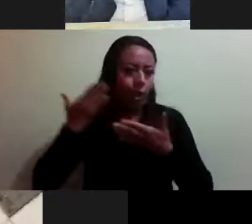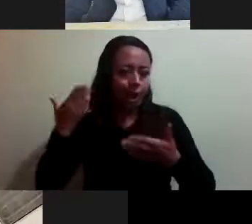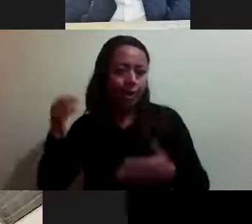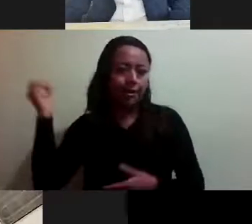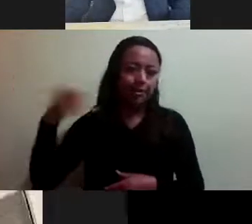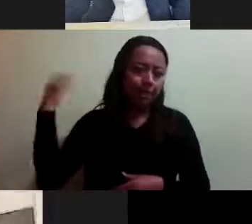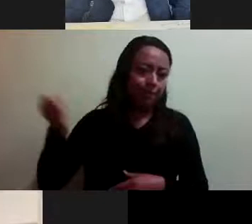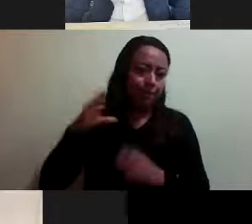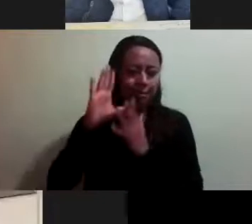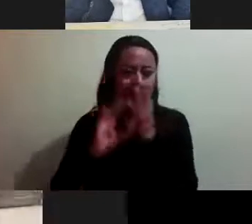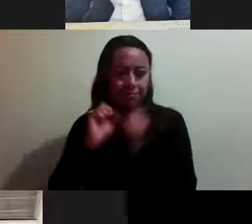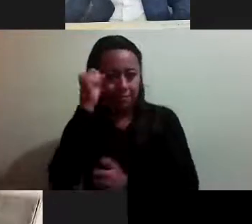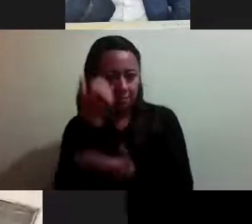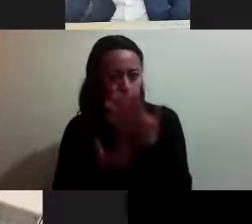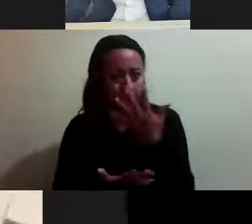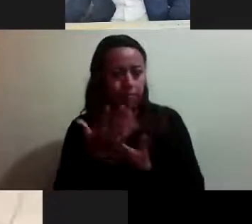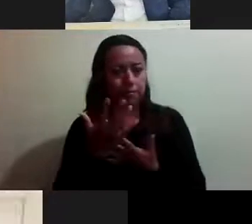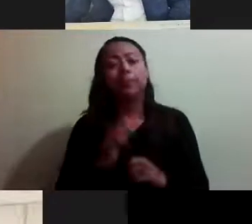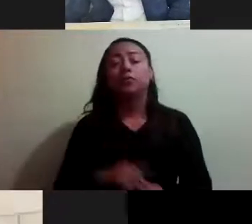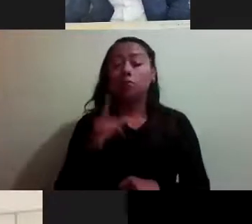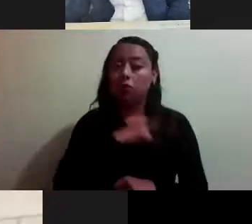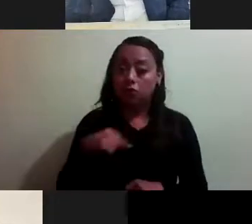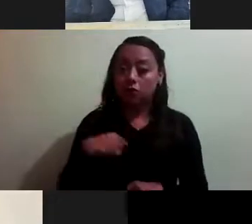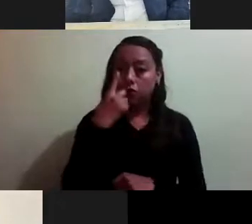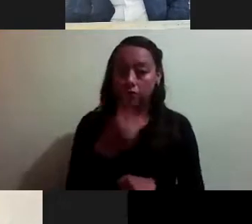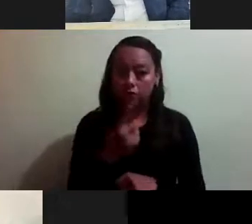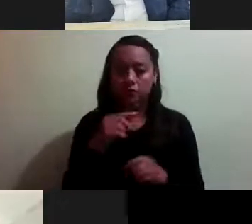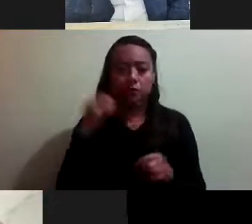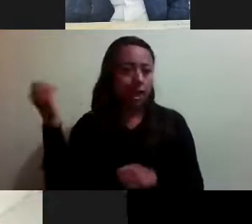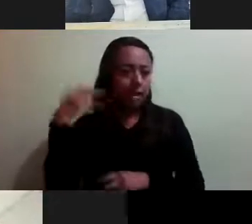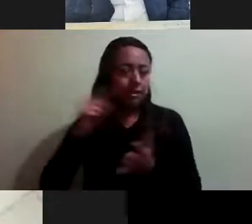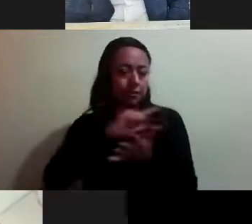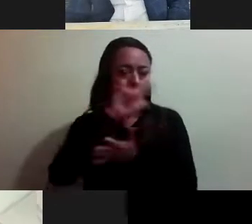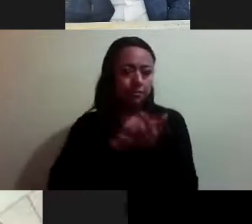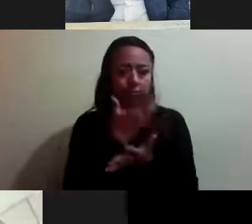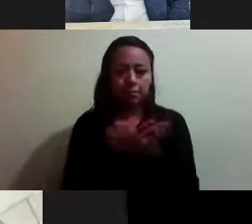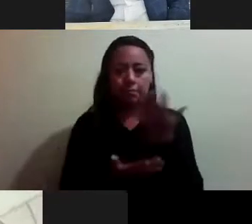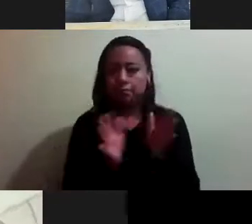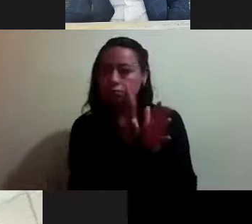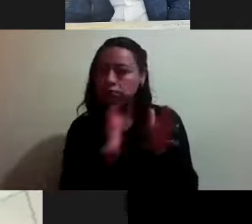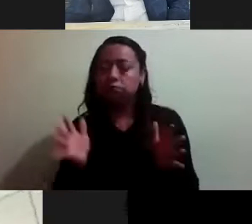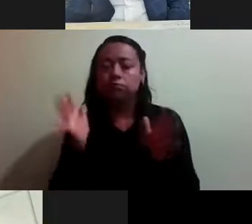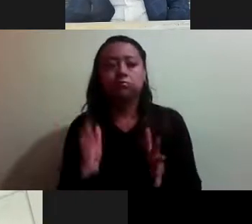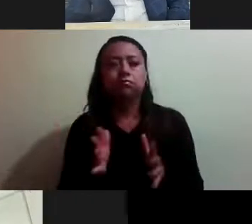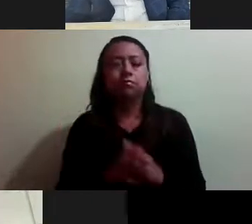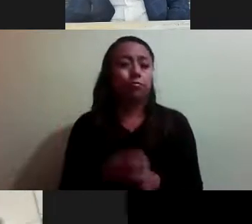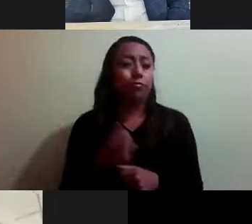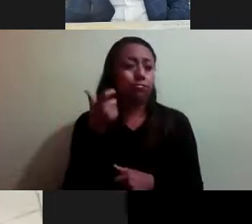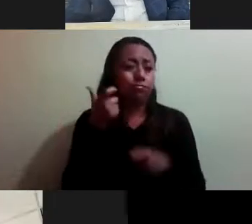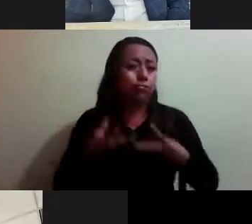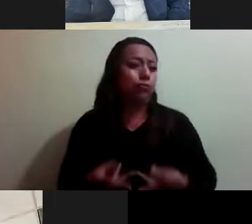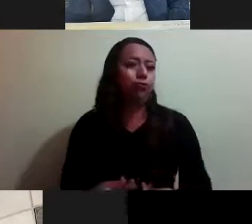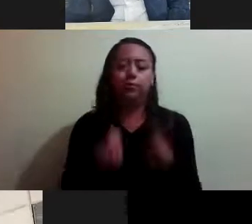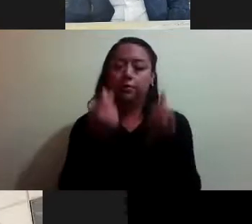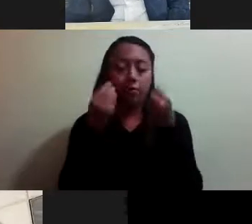que la Asamblea Legislativa gastaba mucho dinero y fue una propuesta que se estableció en la Constitución,